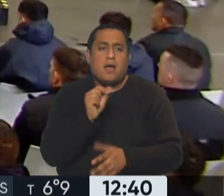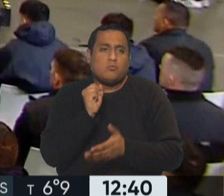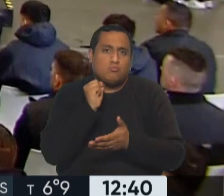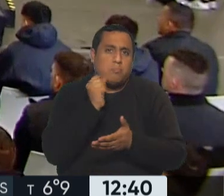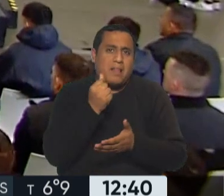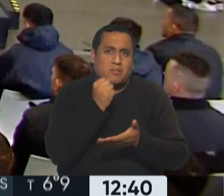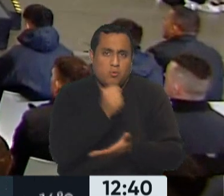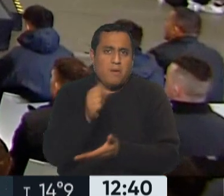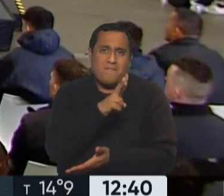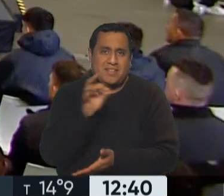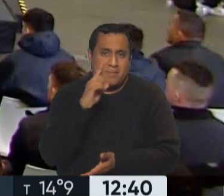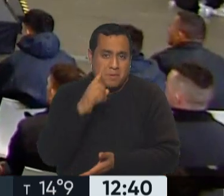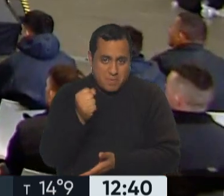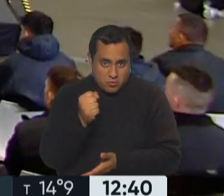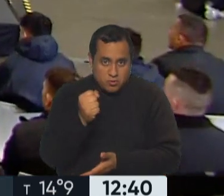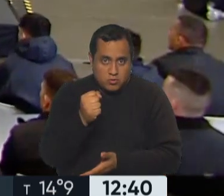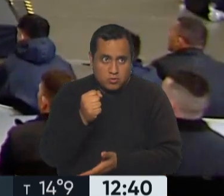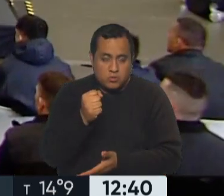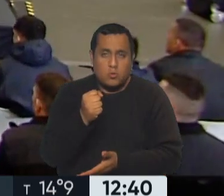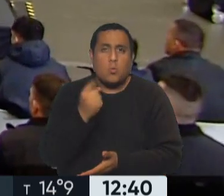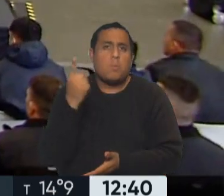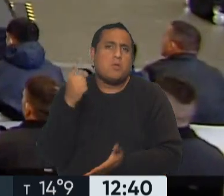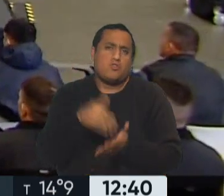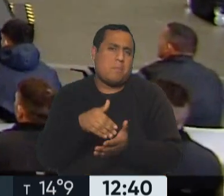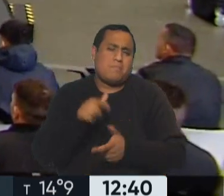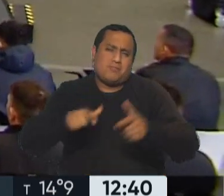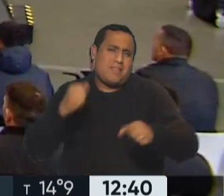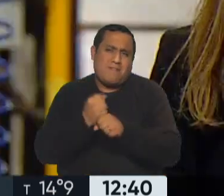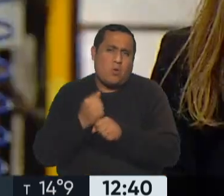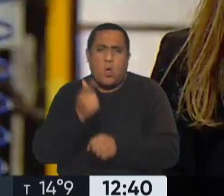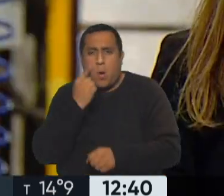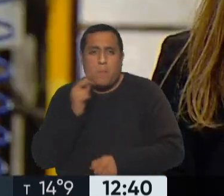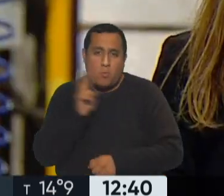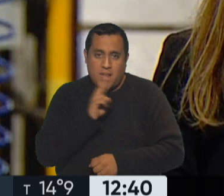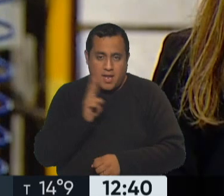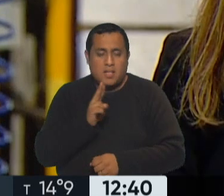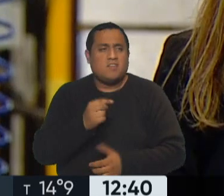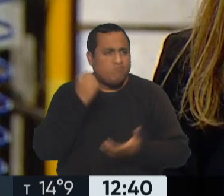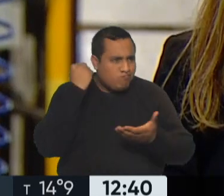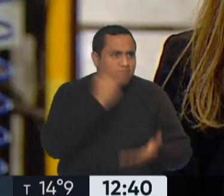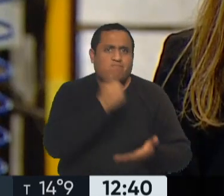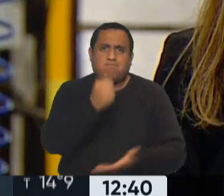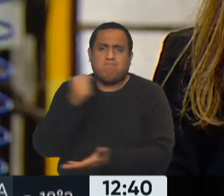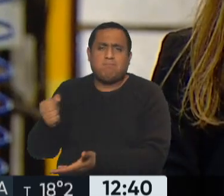1.100.000 trabajadores de todo el país, trabajadores y trabajadoras, tiene por objetivo